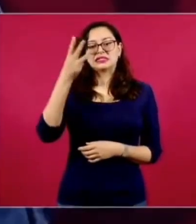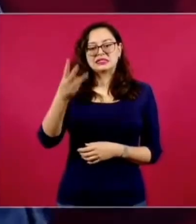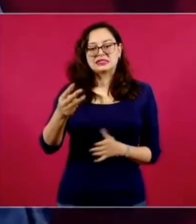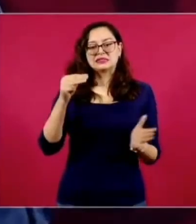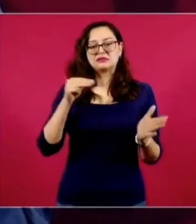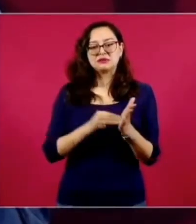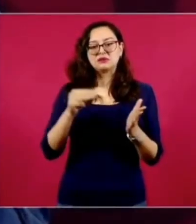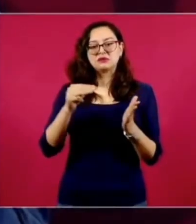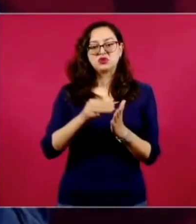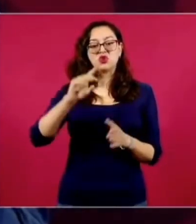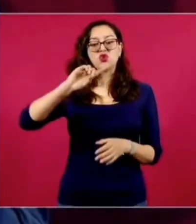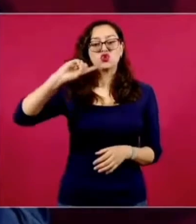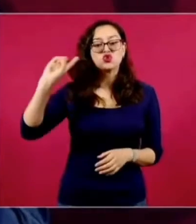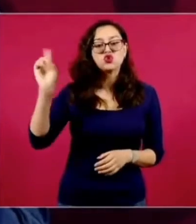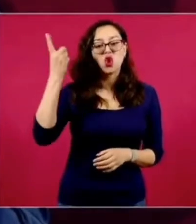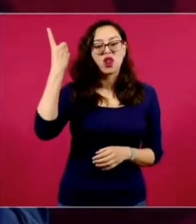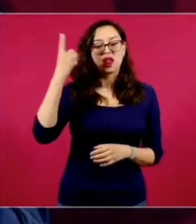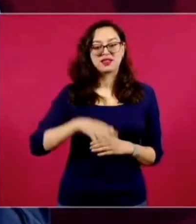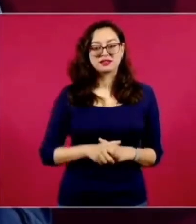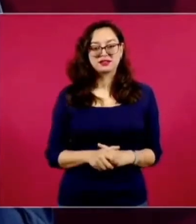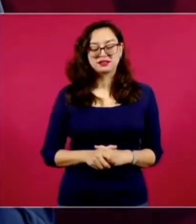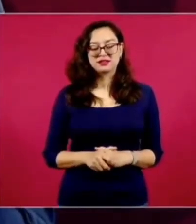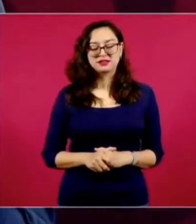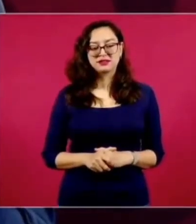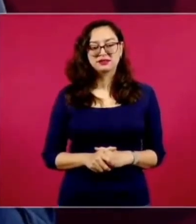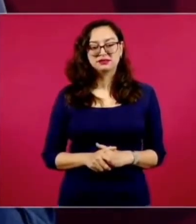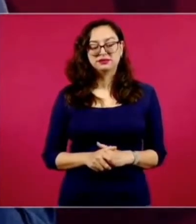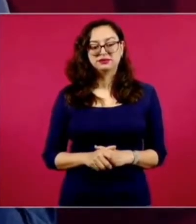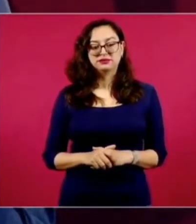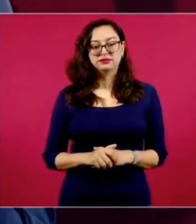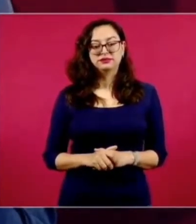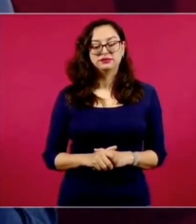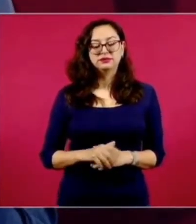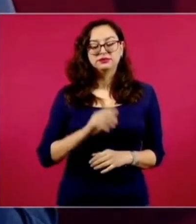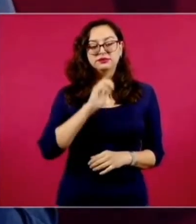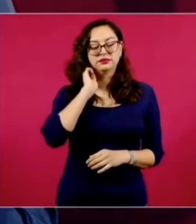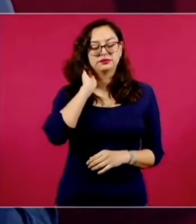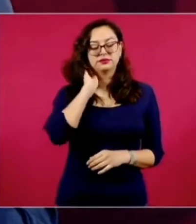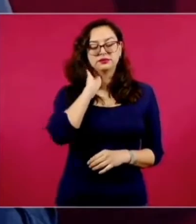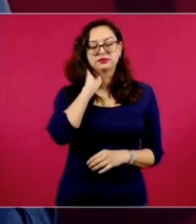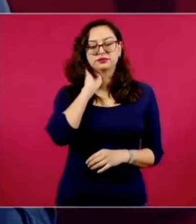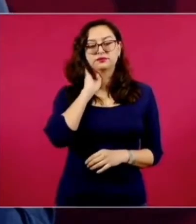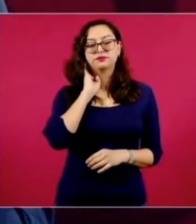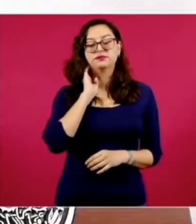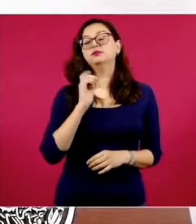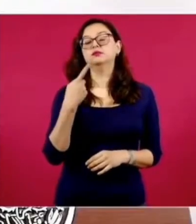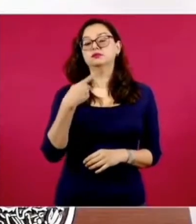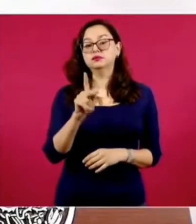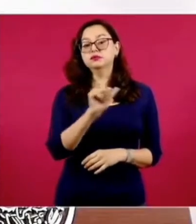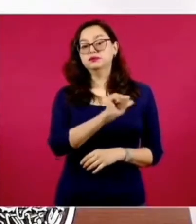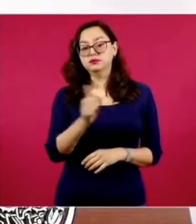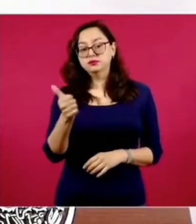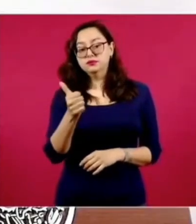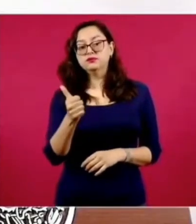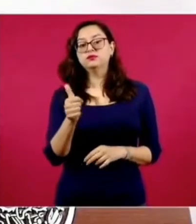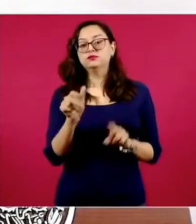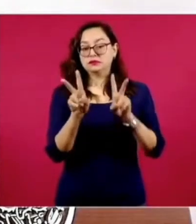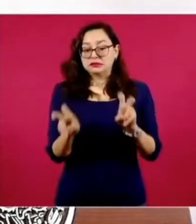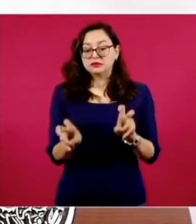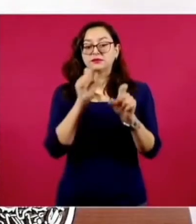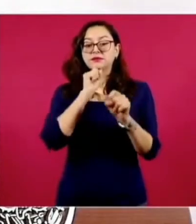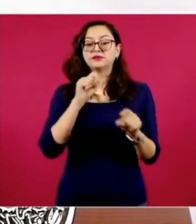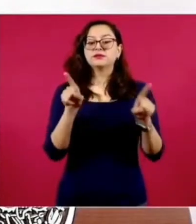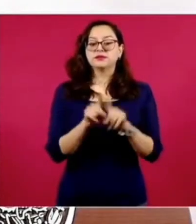63,000 millones de dólares. Pero hay un hecho que también debe de tomarse en cuenta